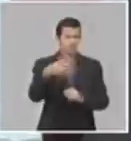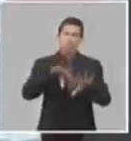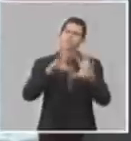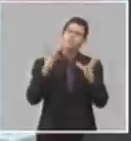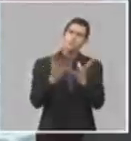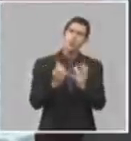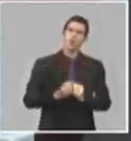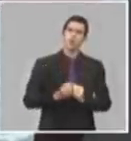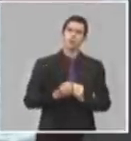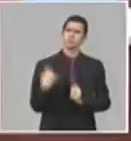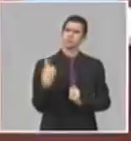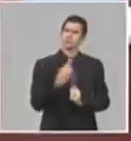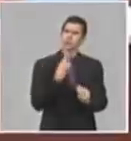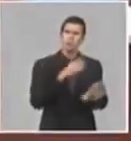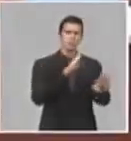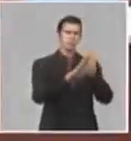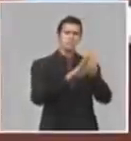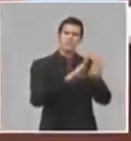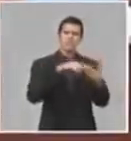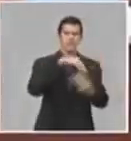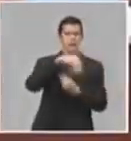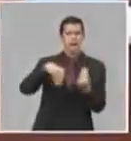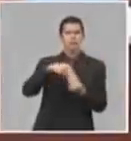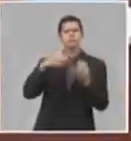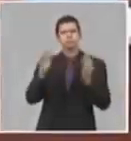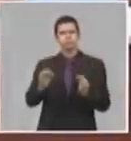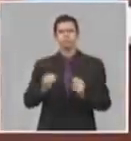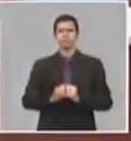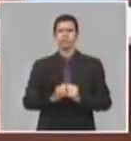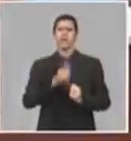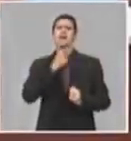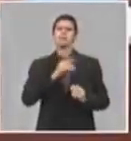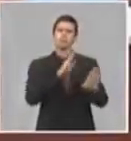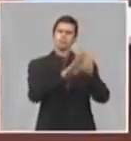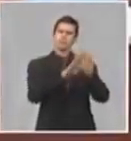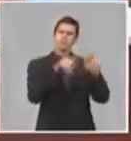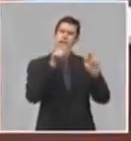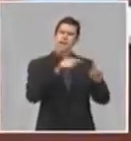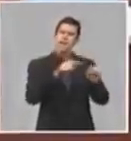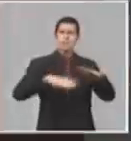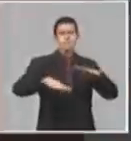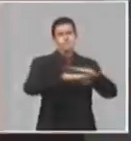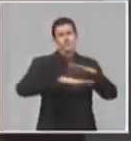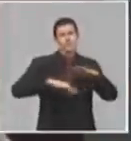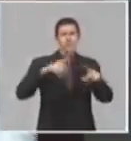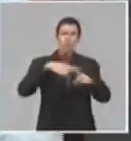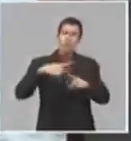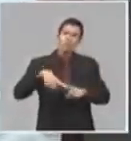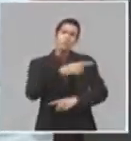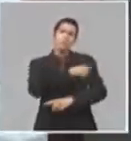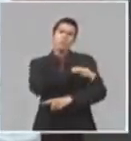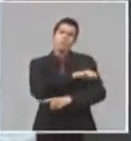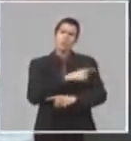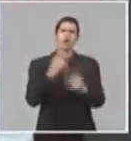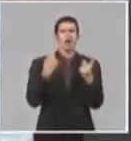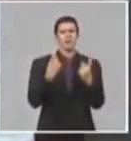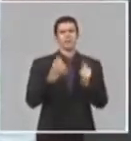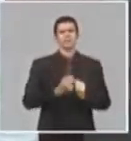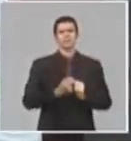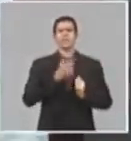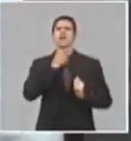de aseo, la canastilla, leche en polvo, todo un grupo de cosas que vamos a